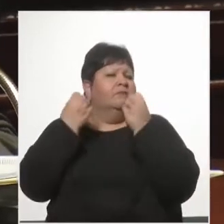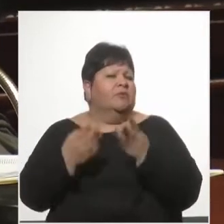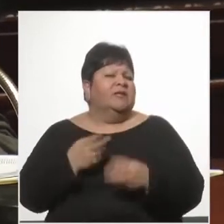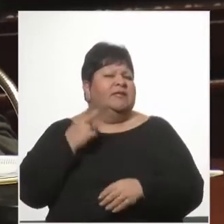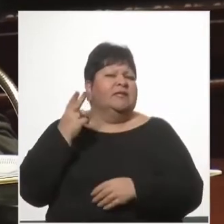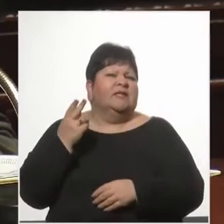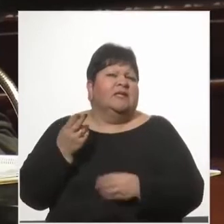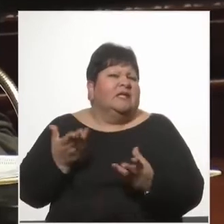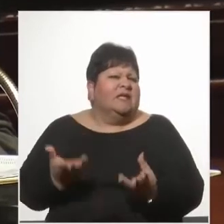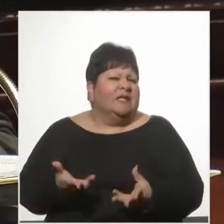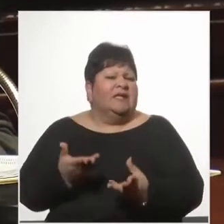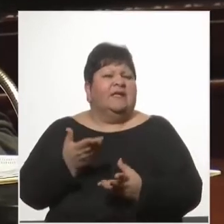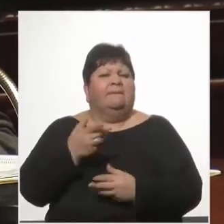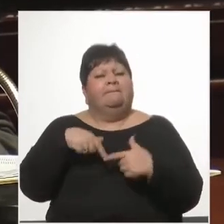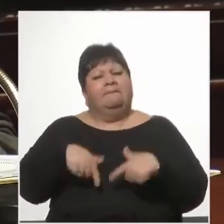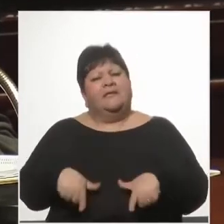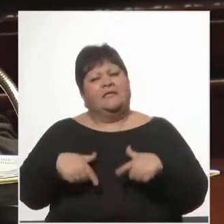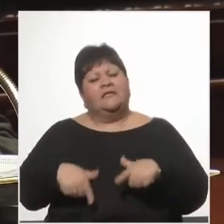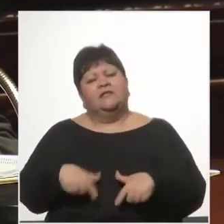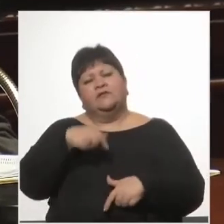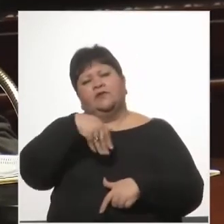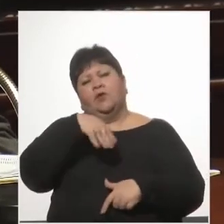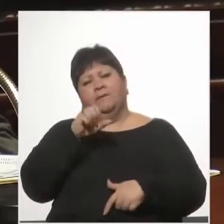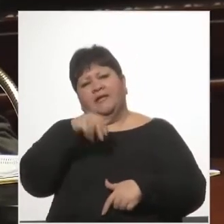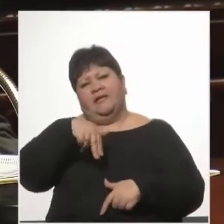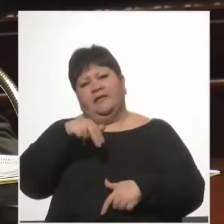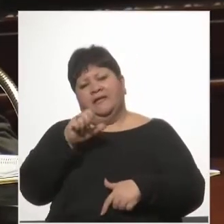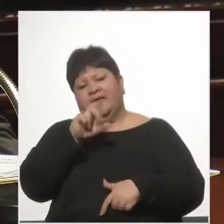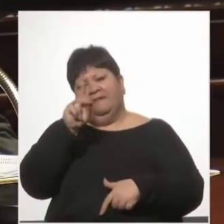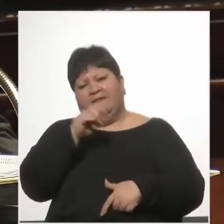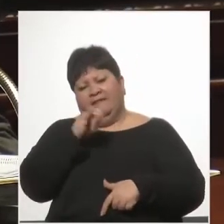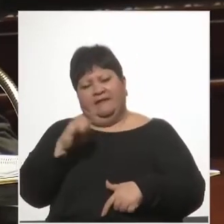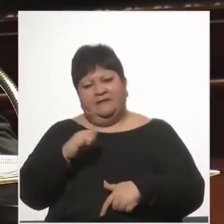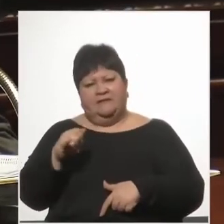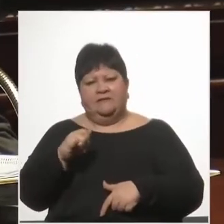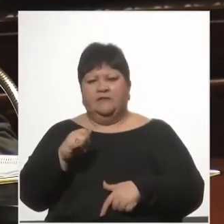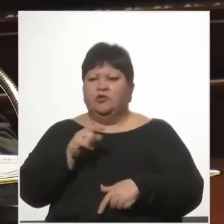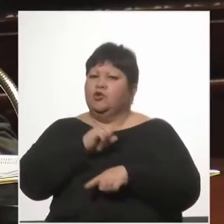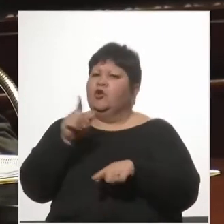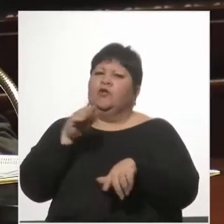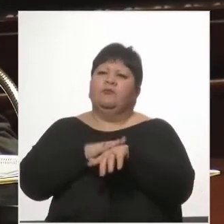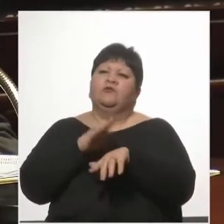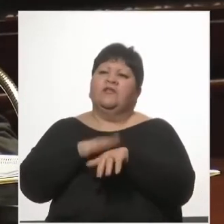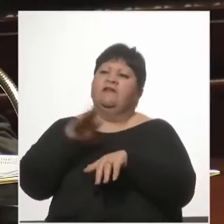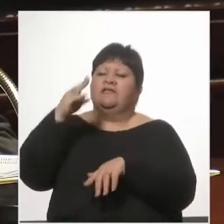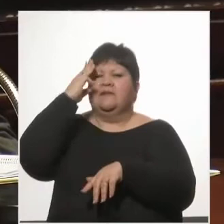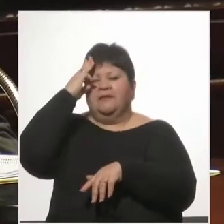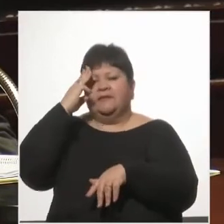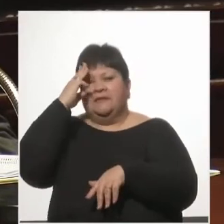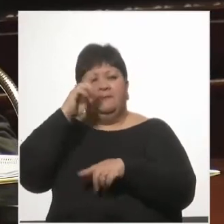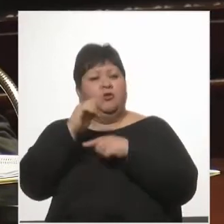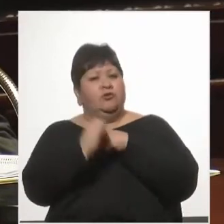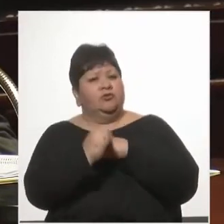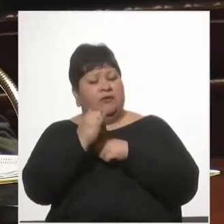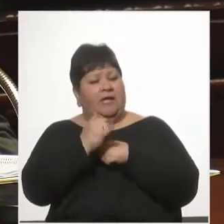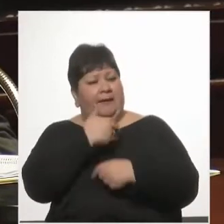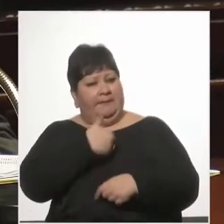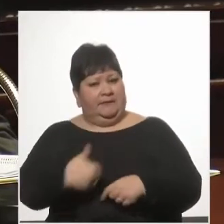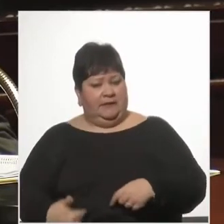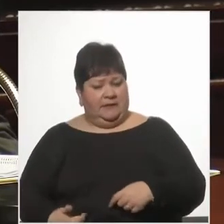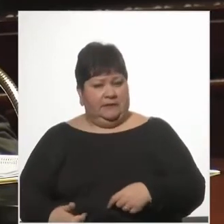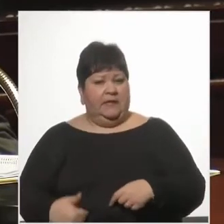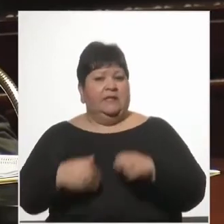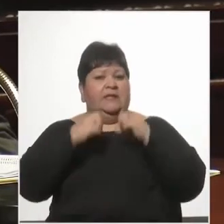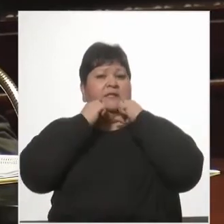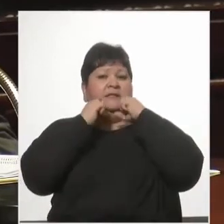el ministro Menéndez no responsabiliza al general Manini Ríos, pero sí responsabiliza a la Presidencia y al secretario